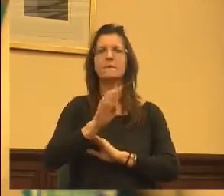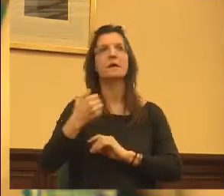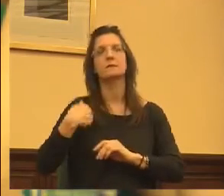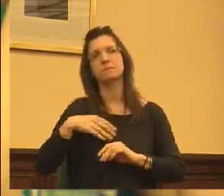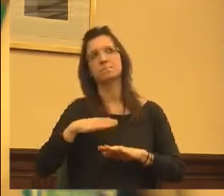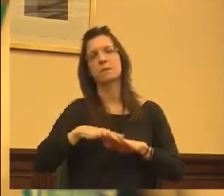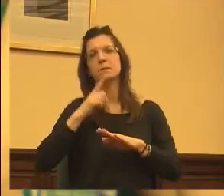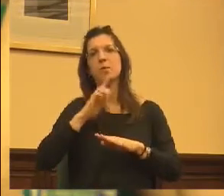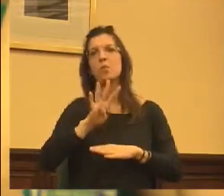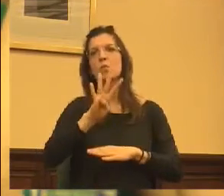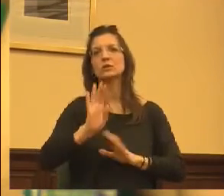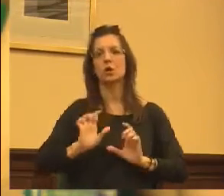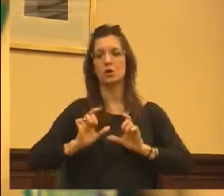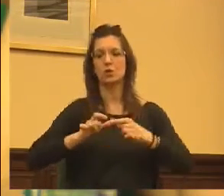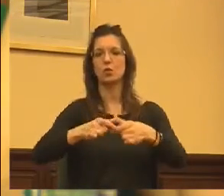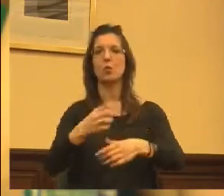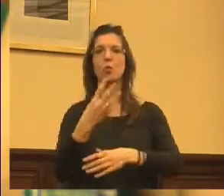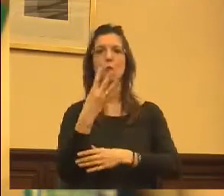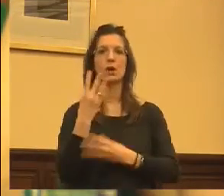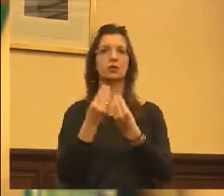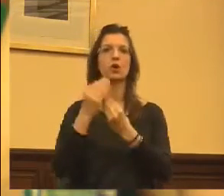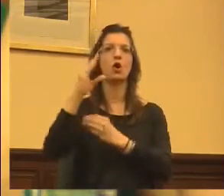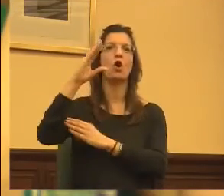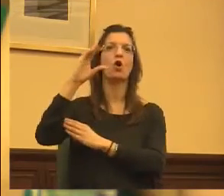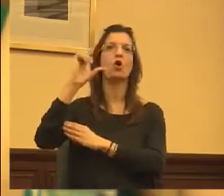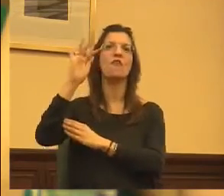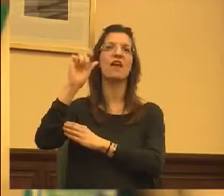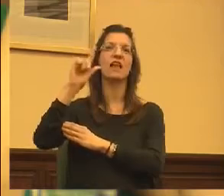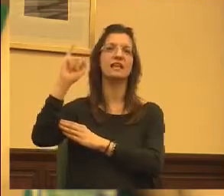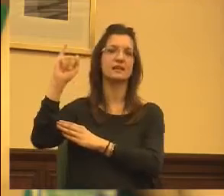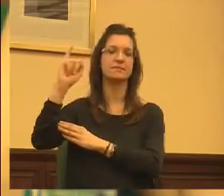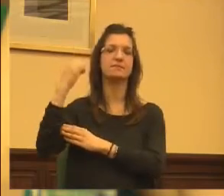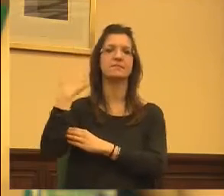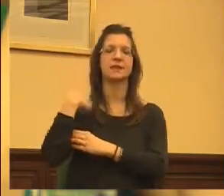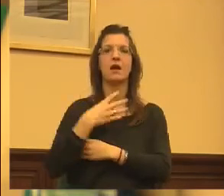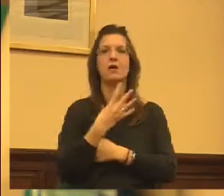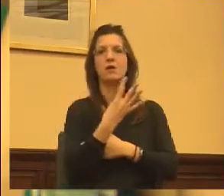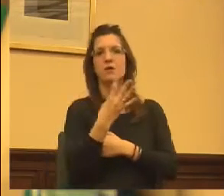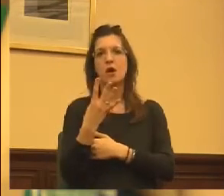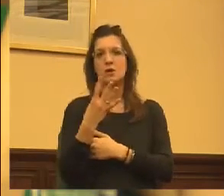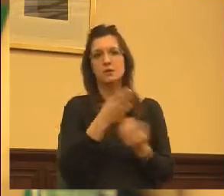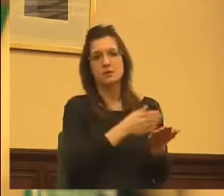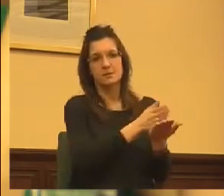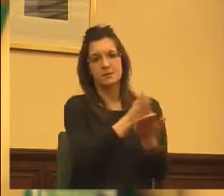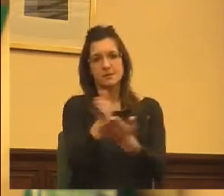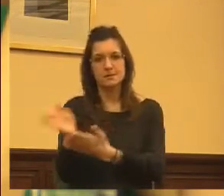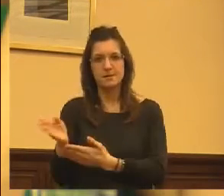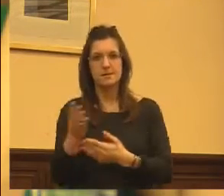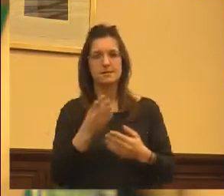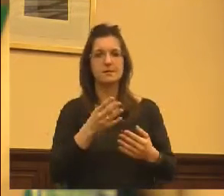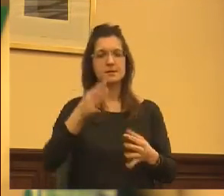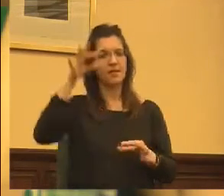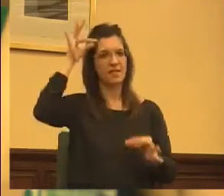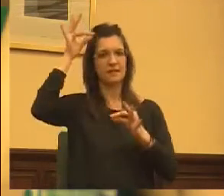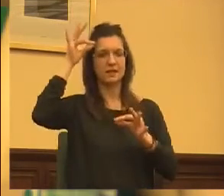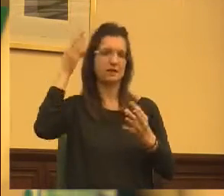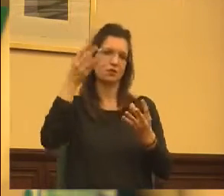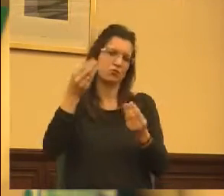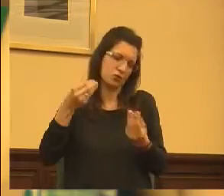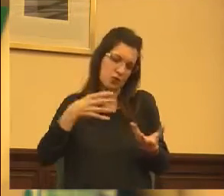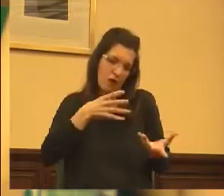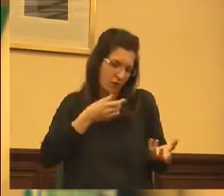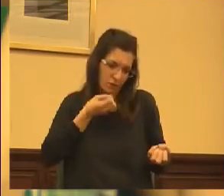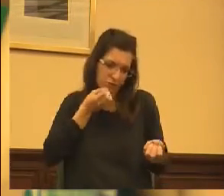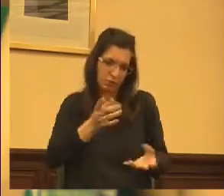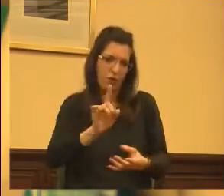4 reuniones con COFELI. Se les ha planteado varios escenarios de salida. Esto me van a permitir que no entre en muchos detalles. Si quieren,